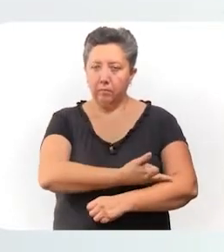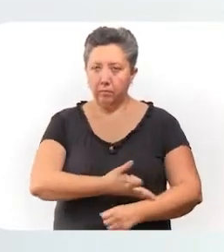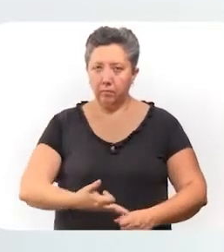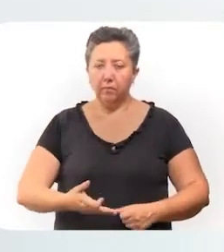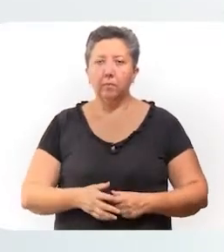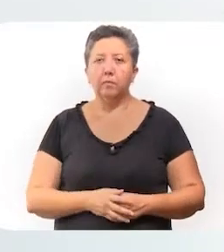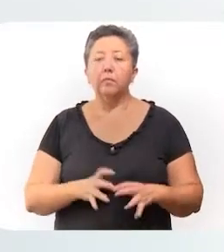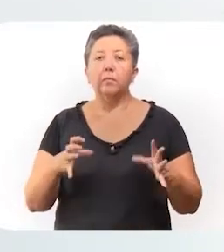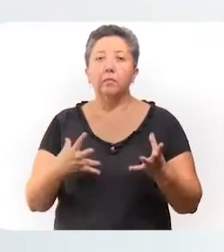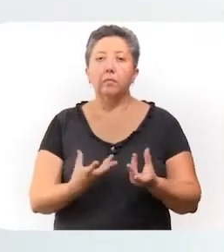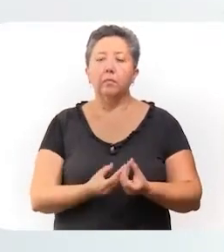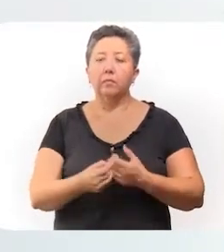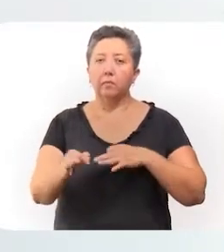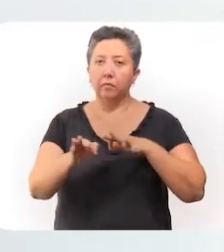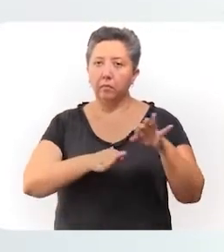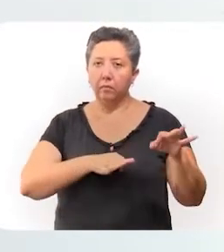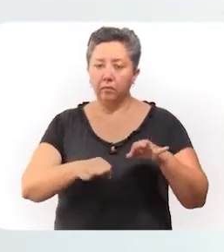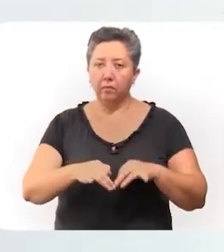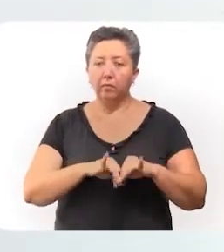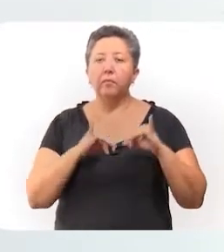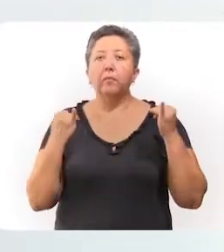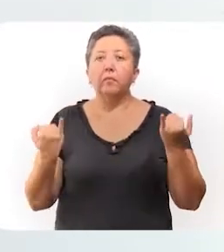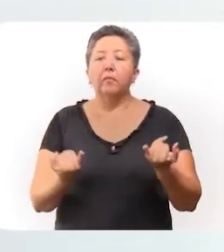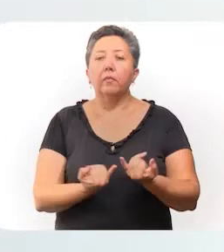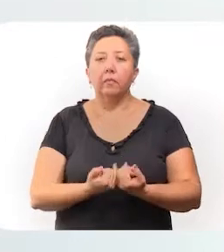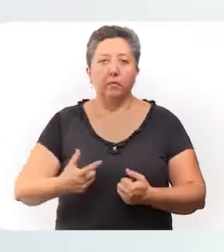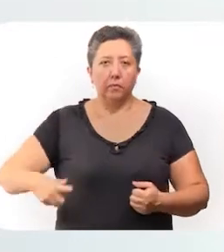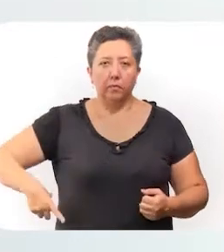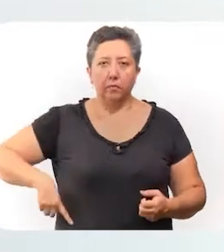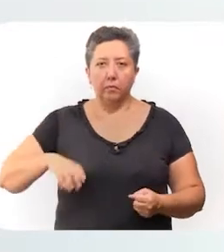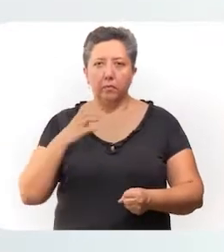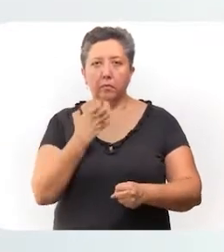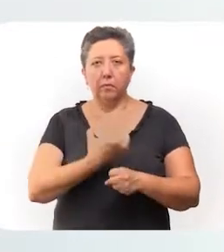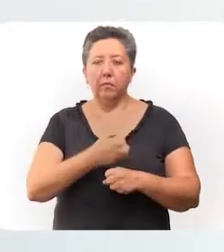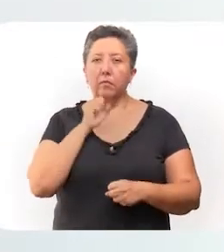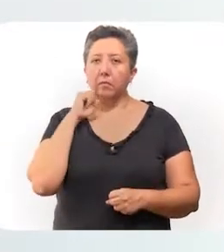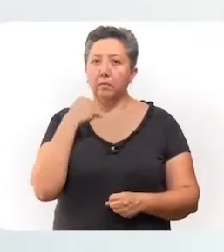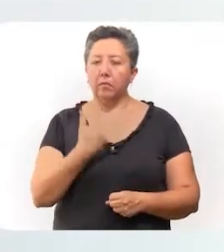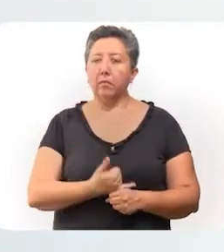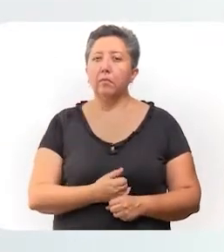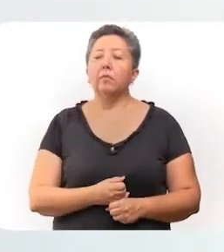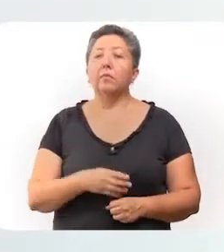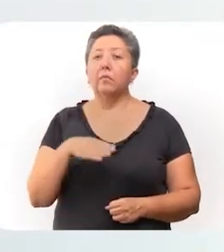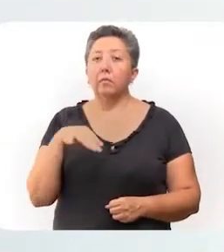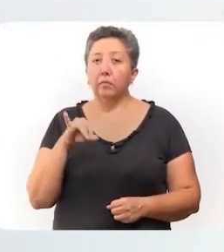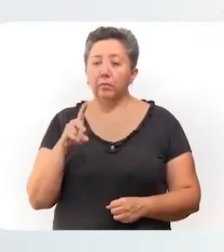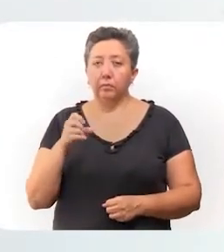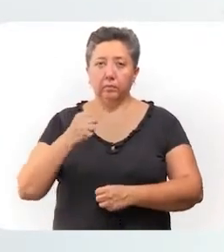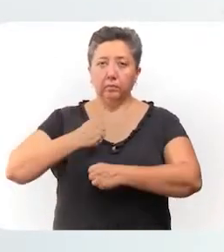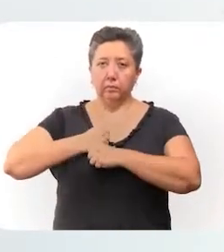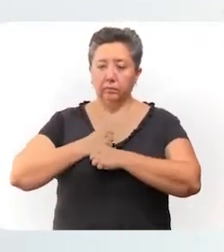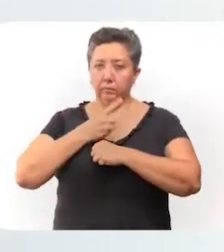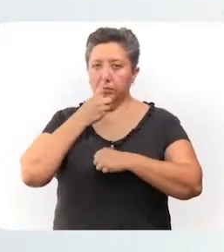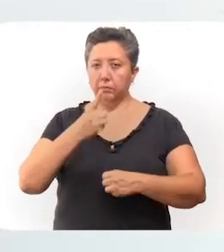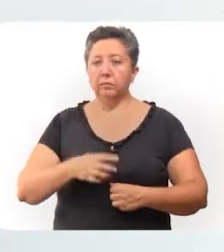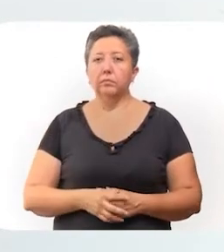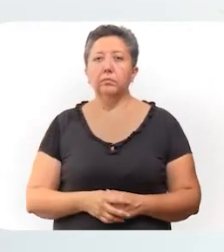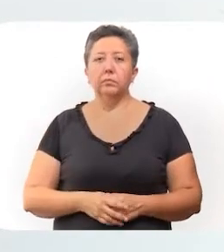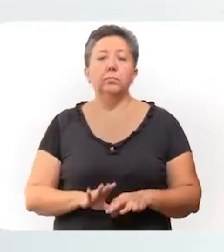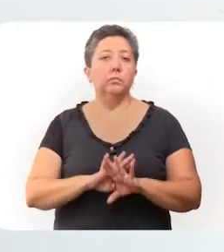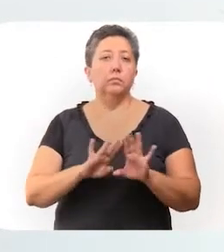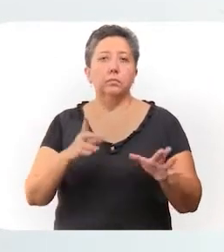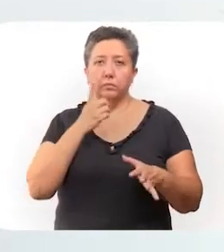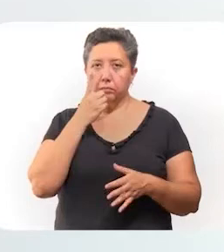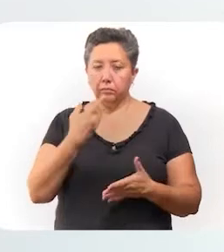familias. Estamos trabajando de manera conjunta el Gobierno del Estado, la Secretaría del Bienestar y las Fuerzas Armadas. Como se